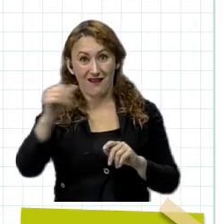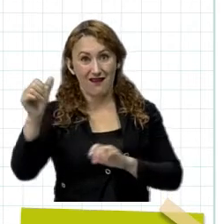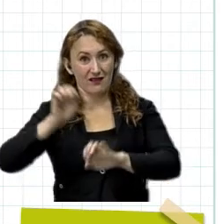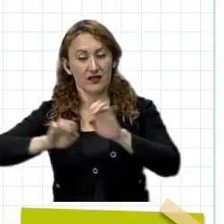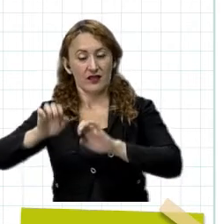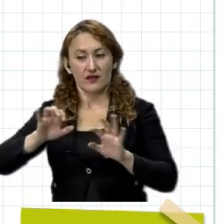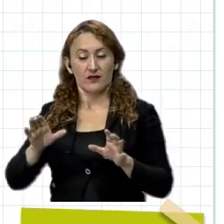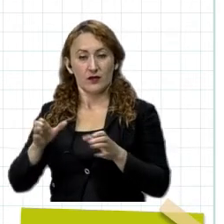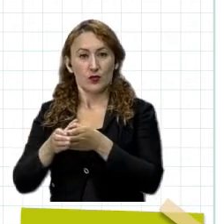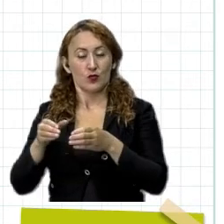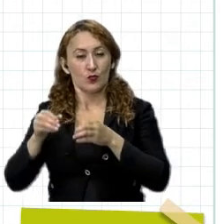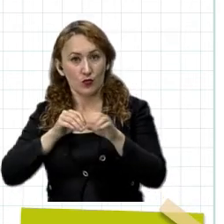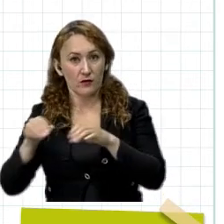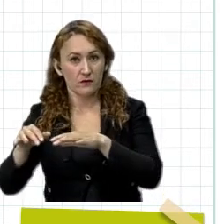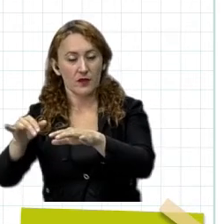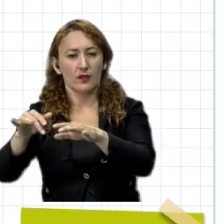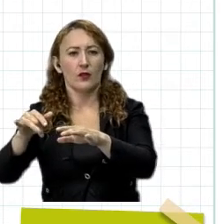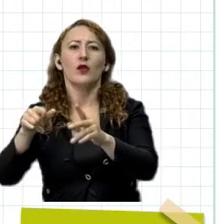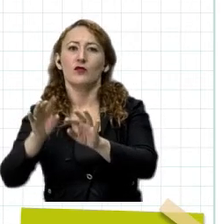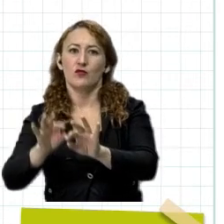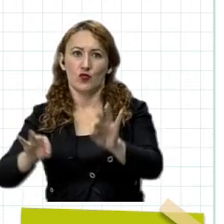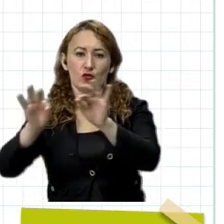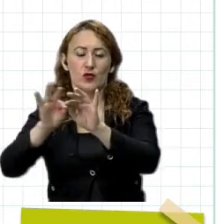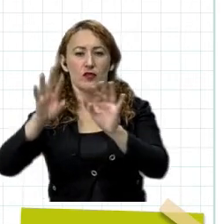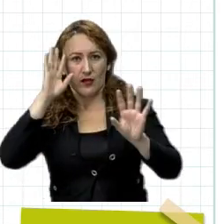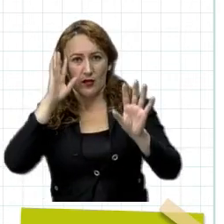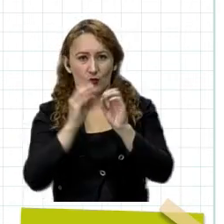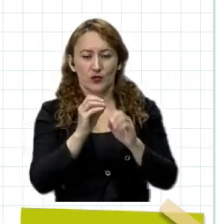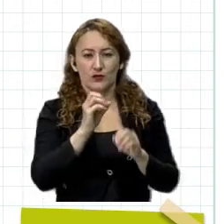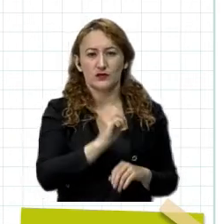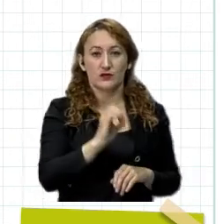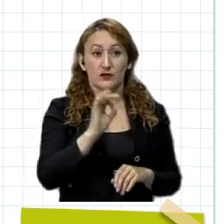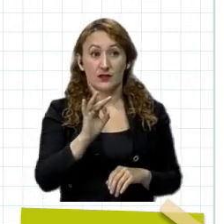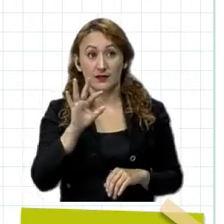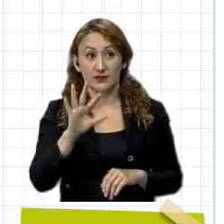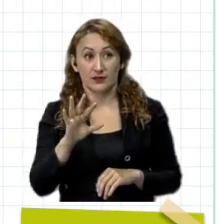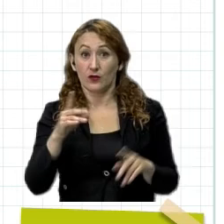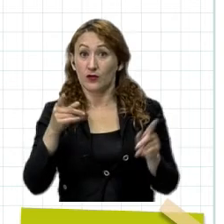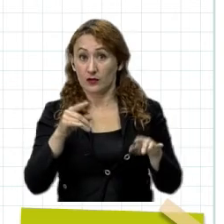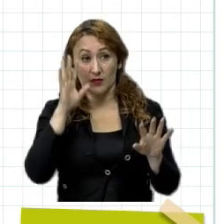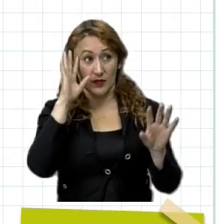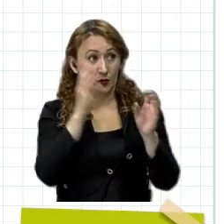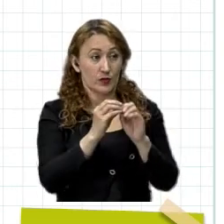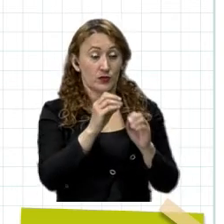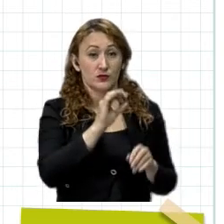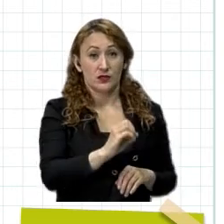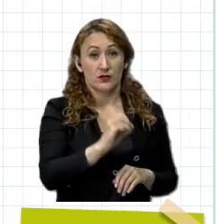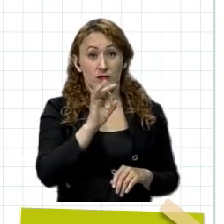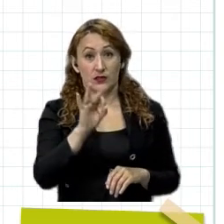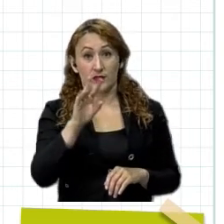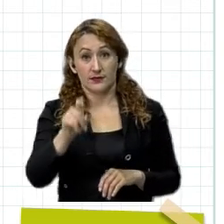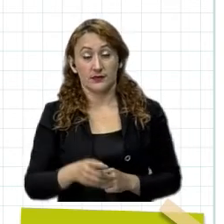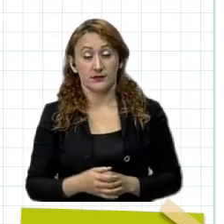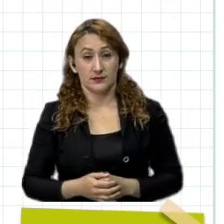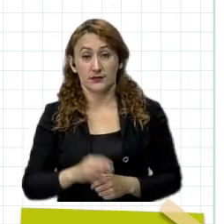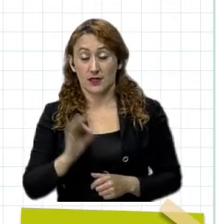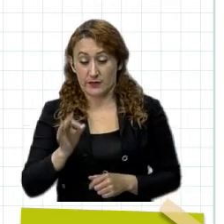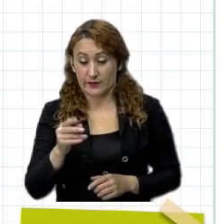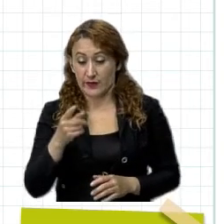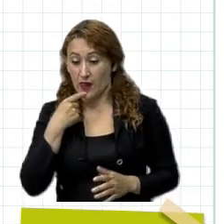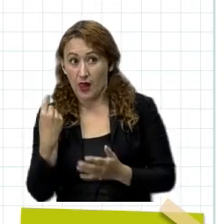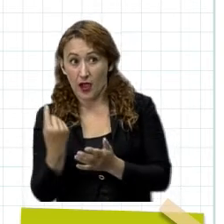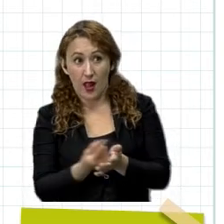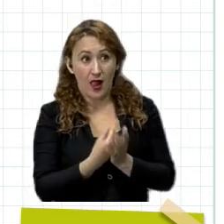importante en la elaboración de tanto del Acuerdo 035 como del Acuerdo 036, porque estuvimos todo el tiempo en